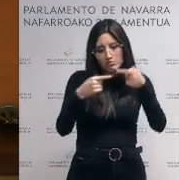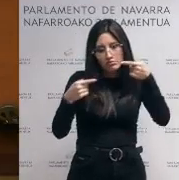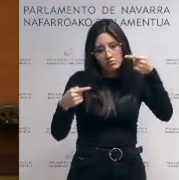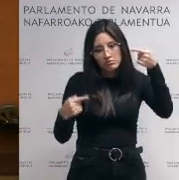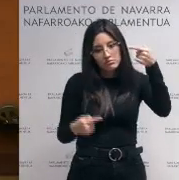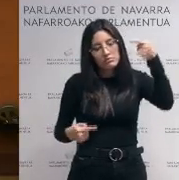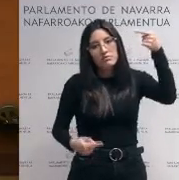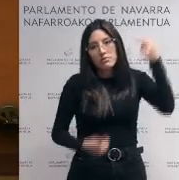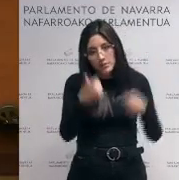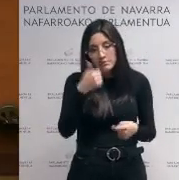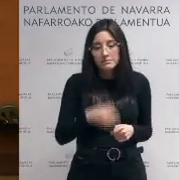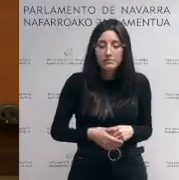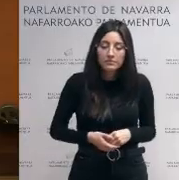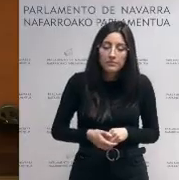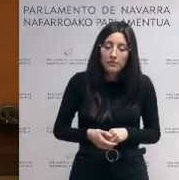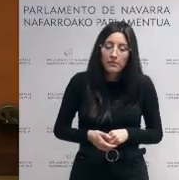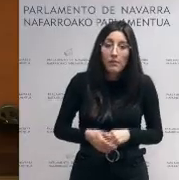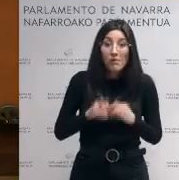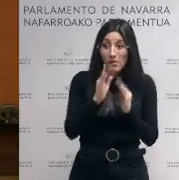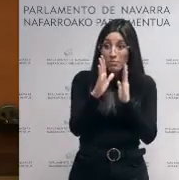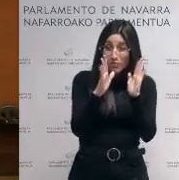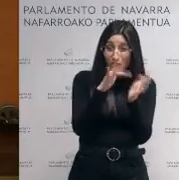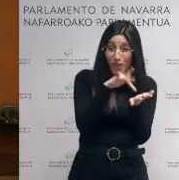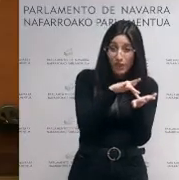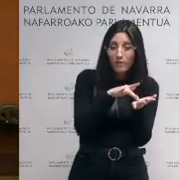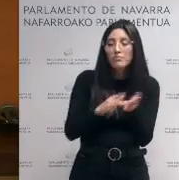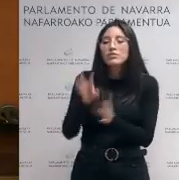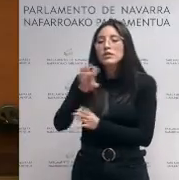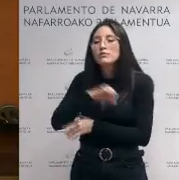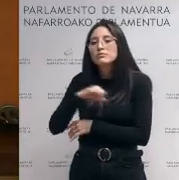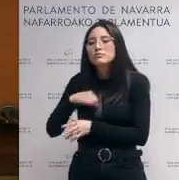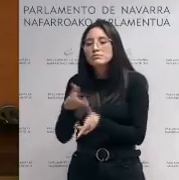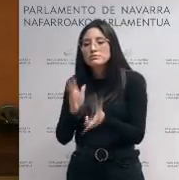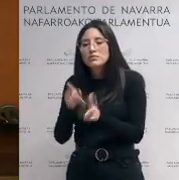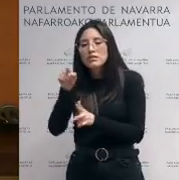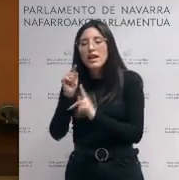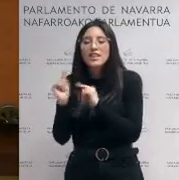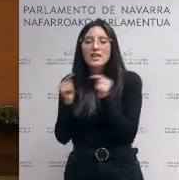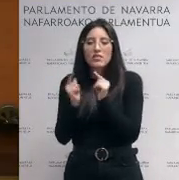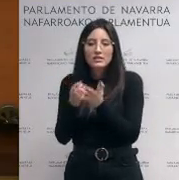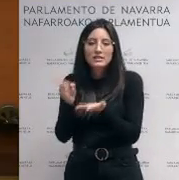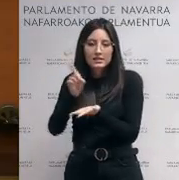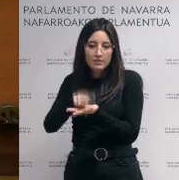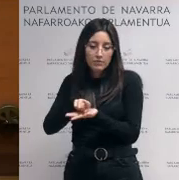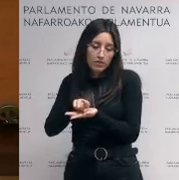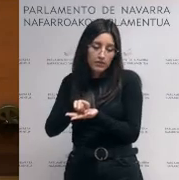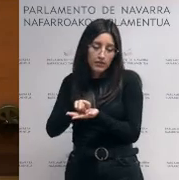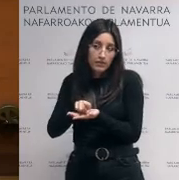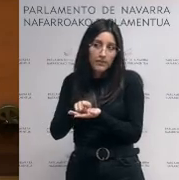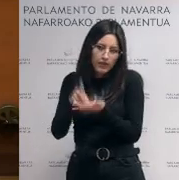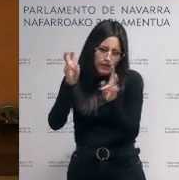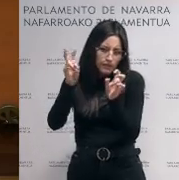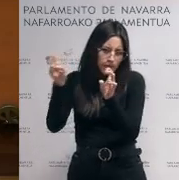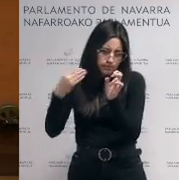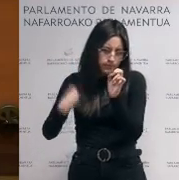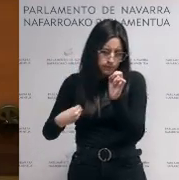tiempo que se producía esto, en la comunidad autónoma vasca también se ha producido un debate, para nosotros interesante, sobre esta cuestión y allí